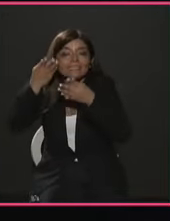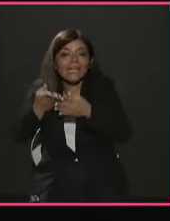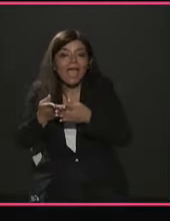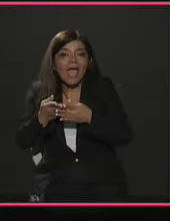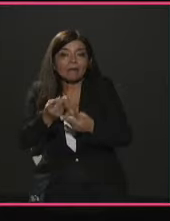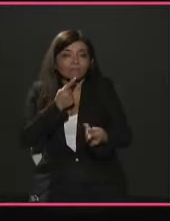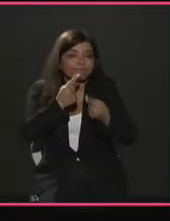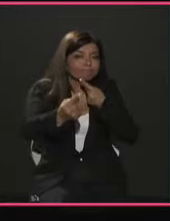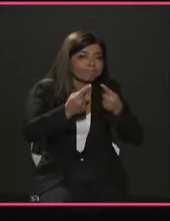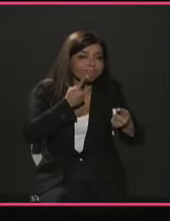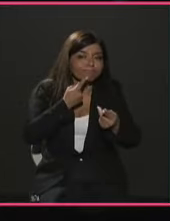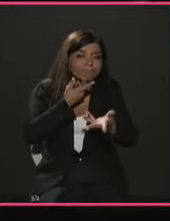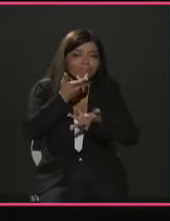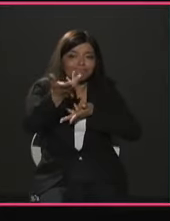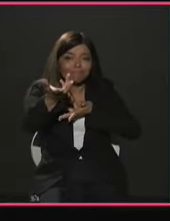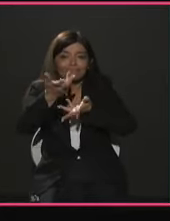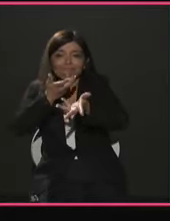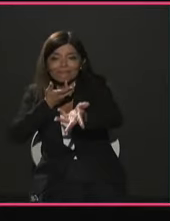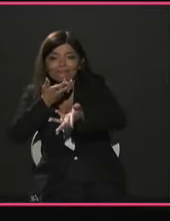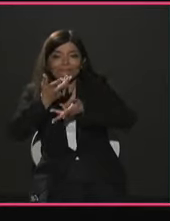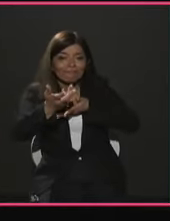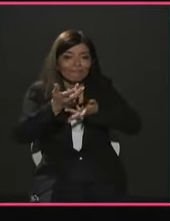feedback Humano o